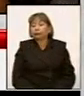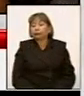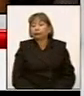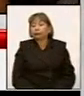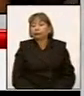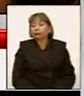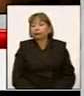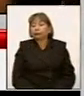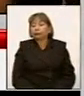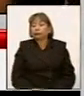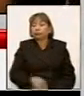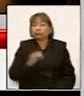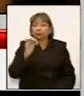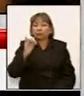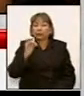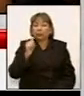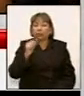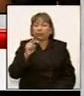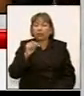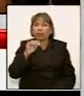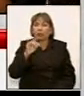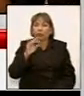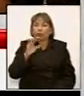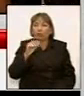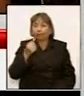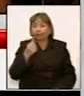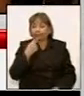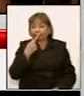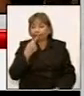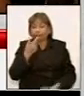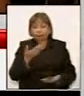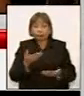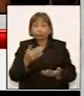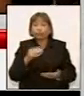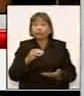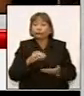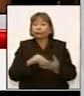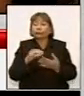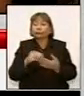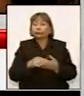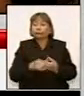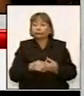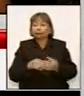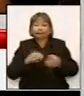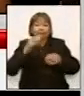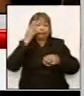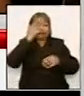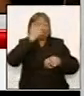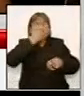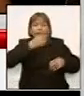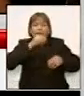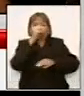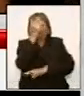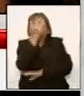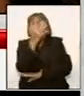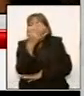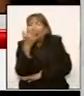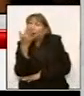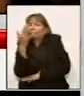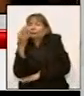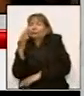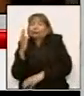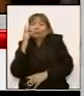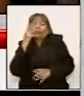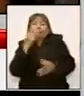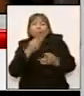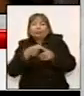Mira, en Yanahuanca te comento que la provincia de Yanahuanca, el paisaje es bellísimo, está rodeado